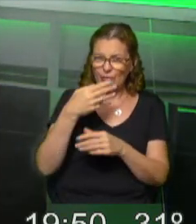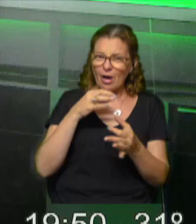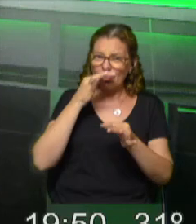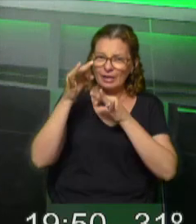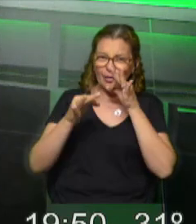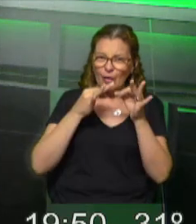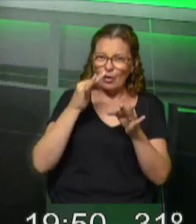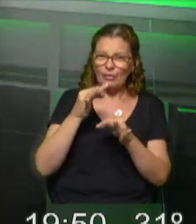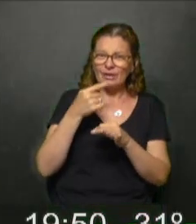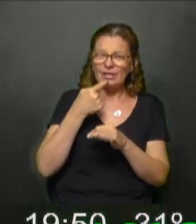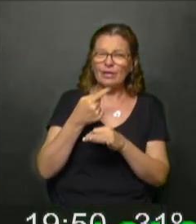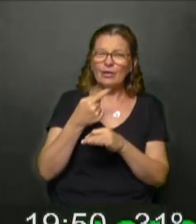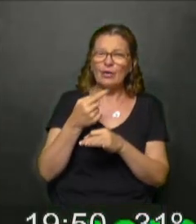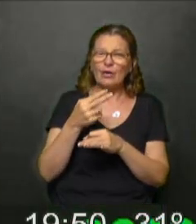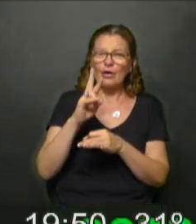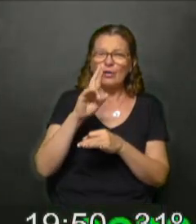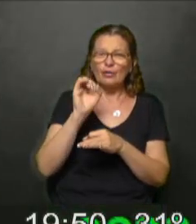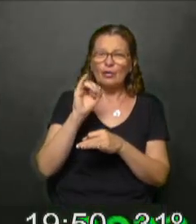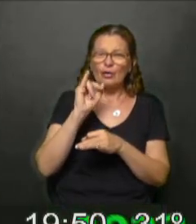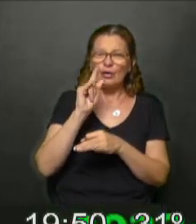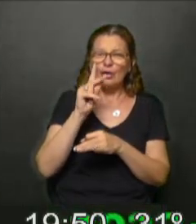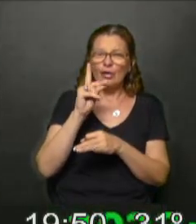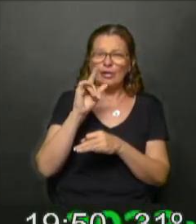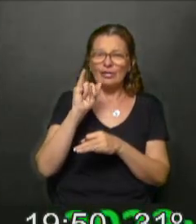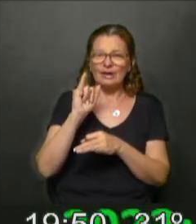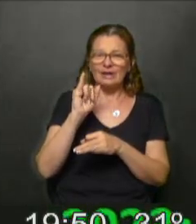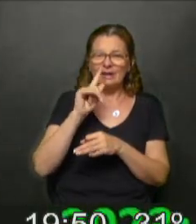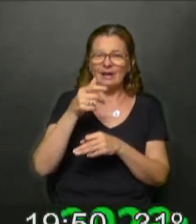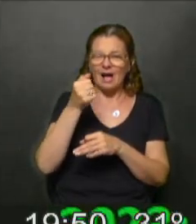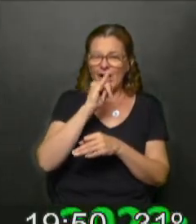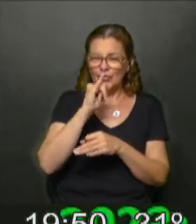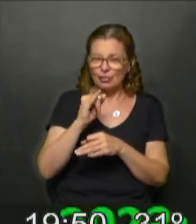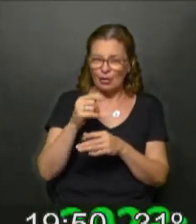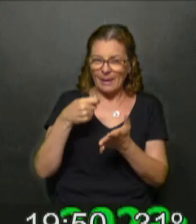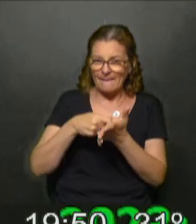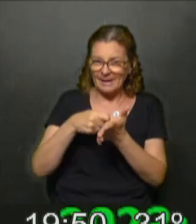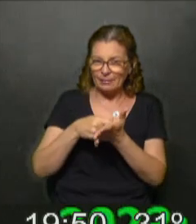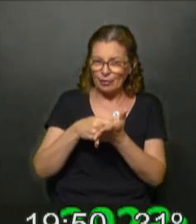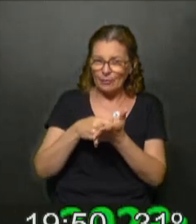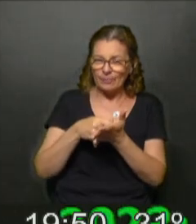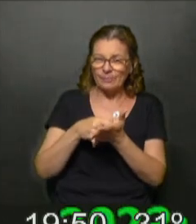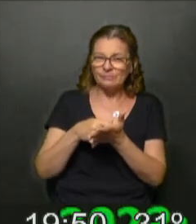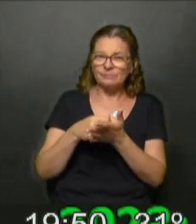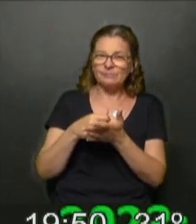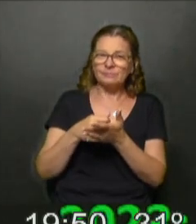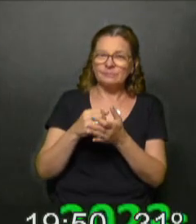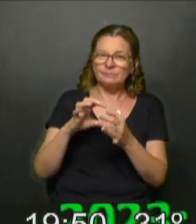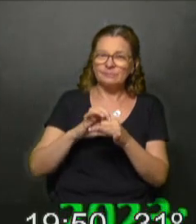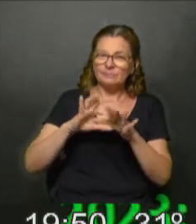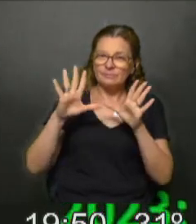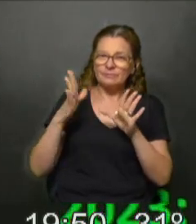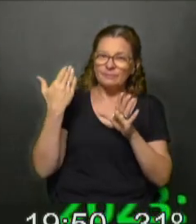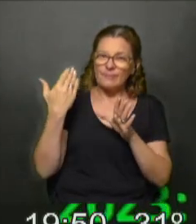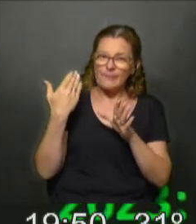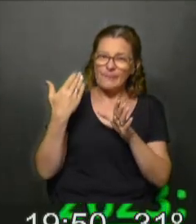rodrigazo sí haciendo justamente alusión al ajuste de precios que hizo sí la liberación de precios y